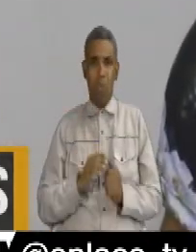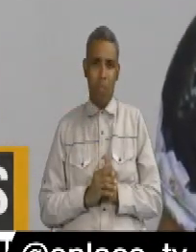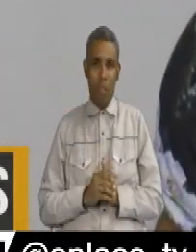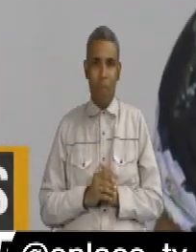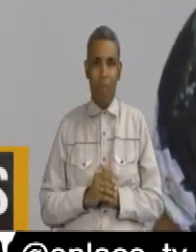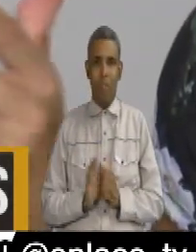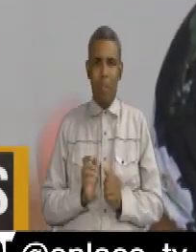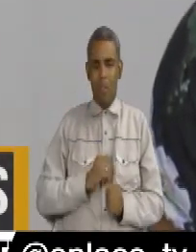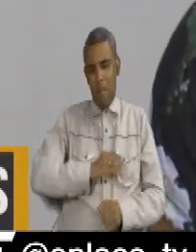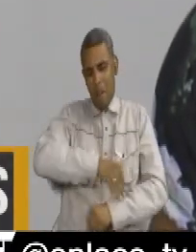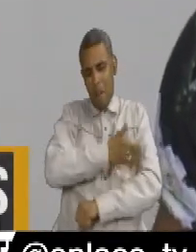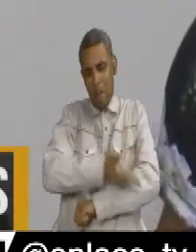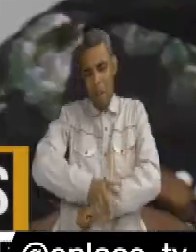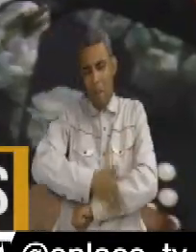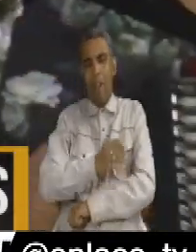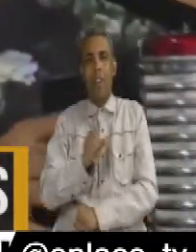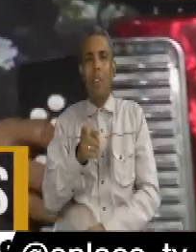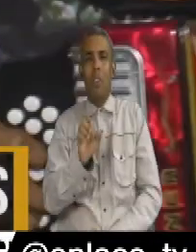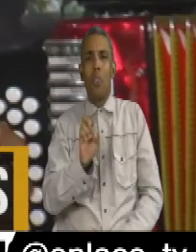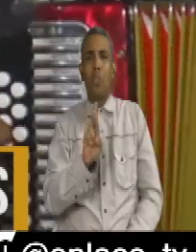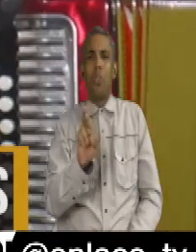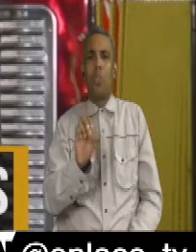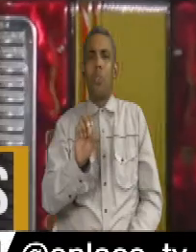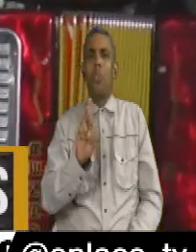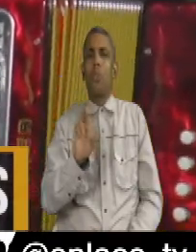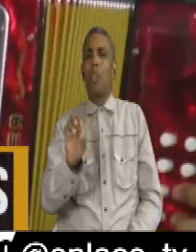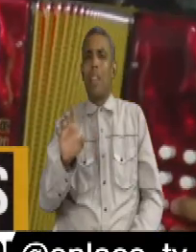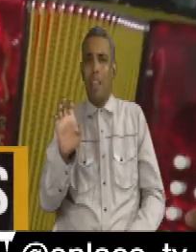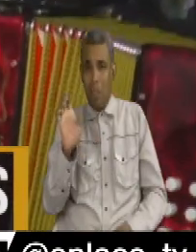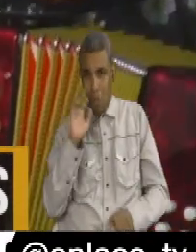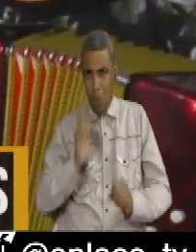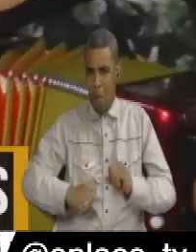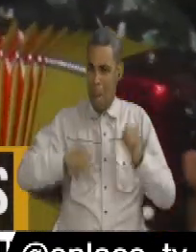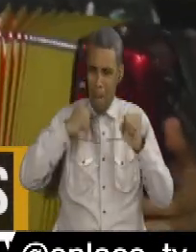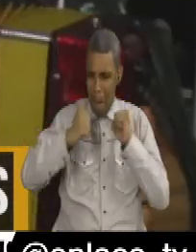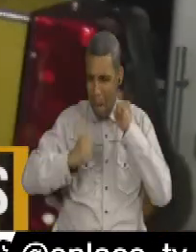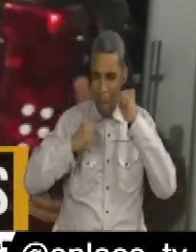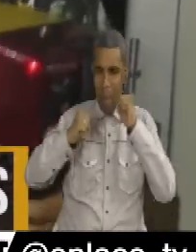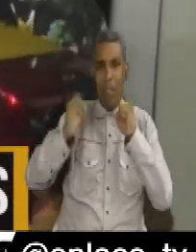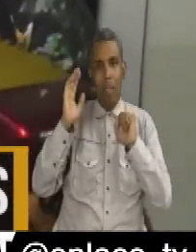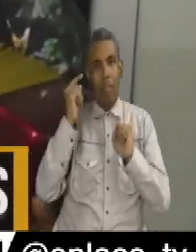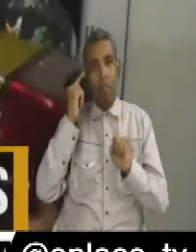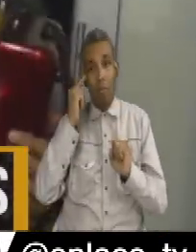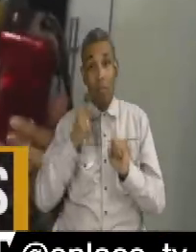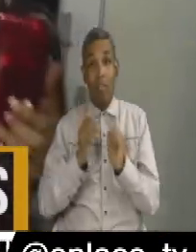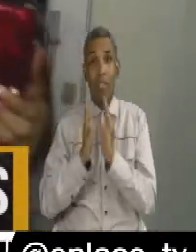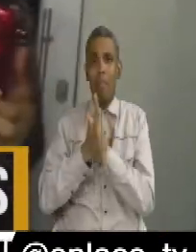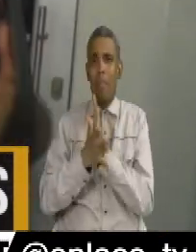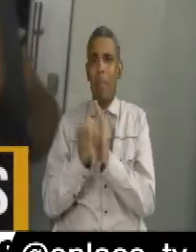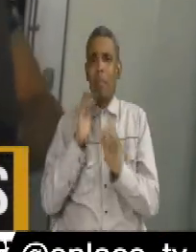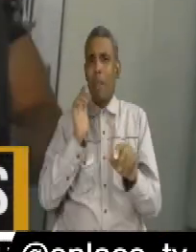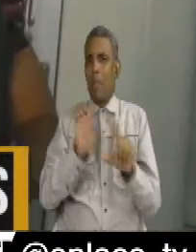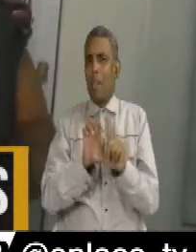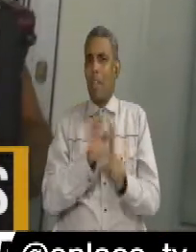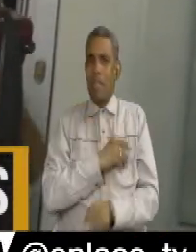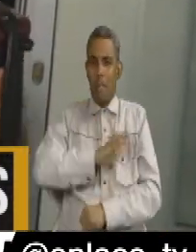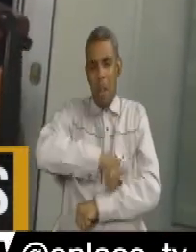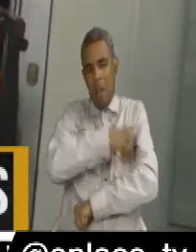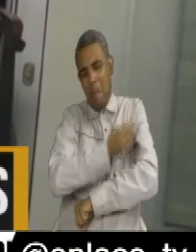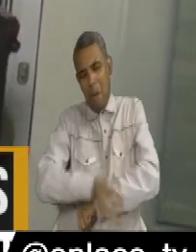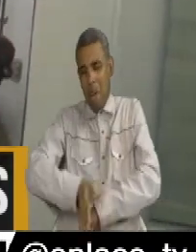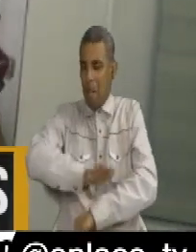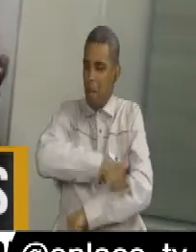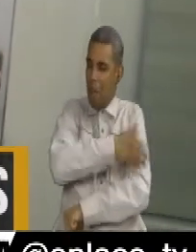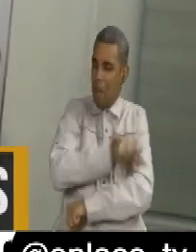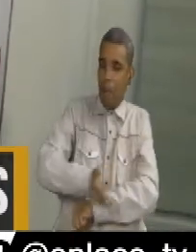un señor que ha compuesto muchos éxitos para la música vallenata. La música del Mono Zabaleta inundó cada uno de los espacios de Enlace Televisión y con su canto llenó